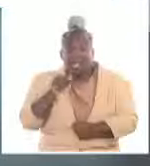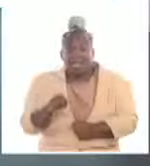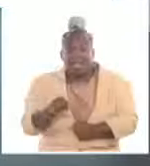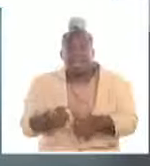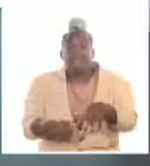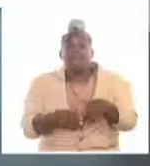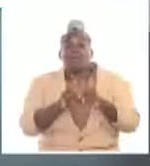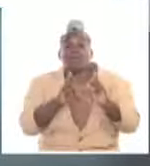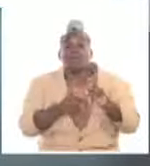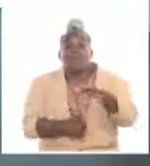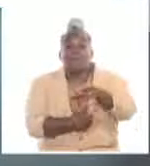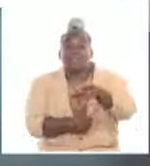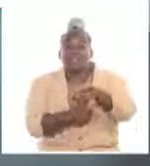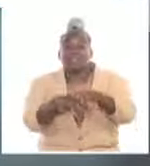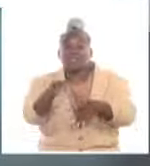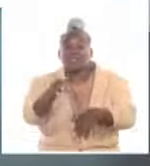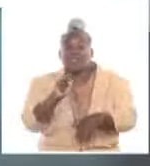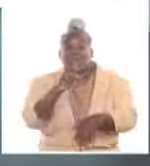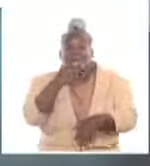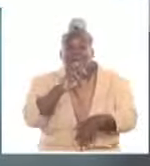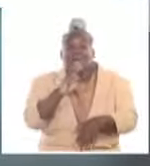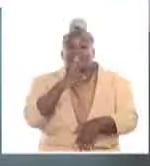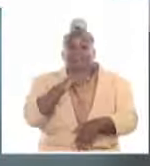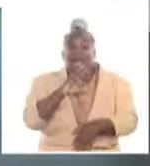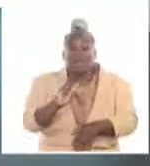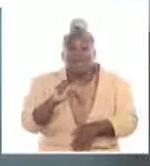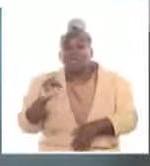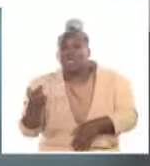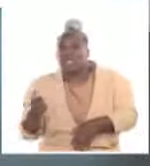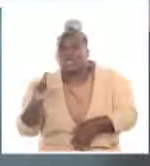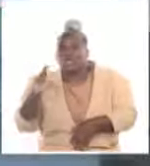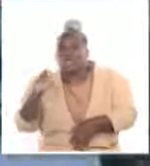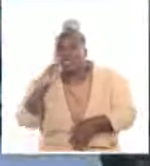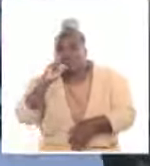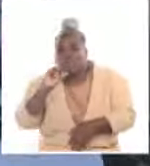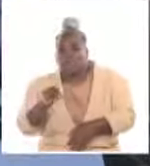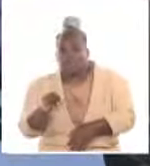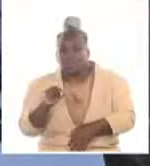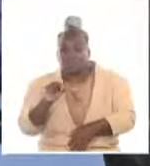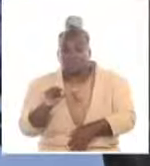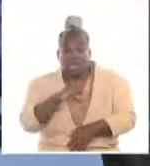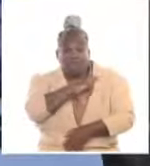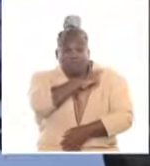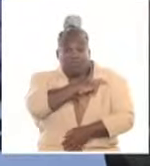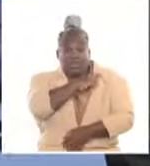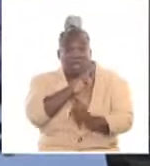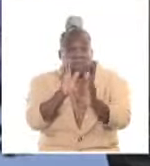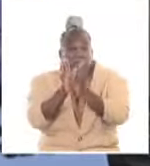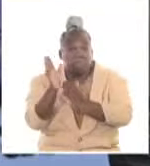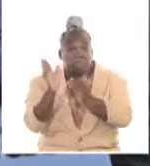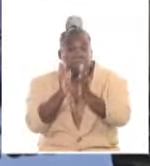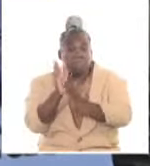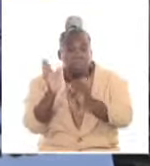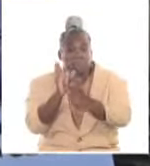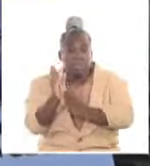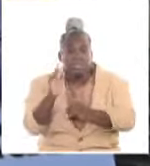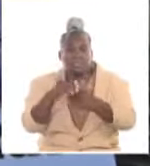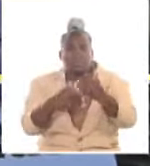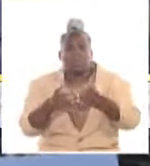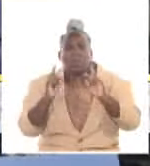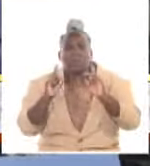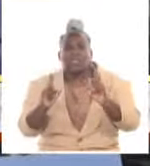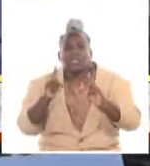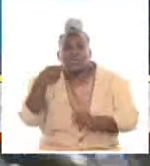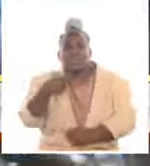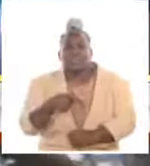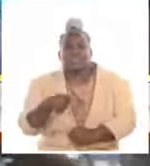presidente Bernardo Arévalo y la fiscal general Consuelo Porras. La funcionaria encabezó durante meses varias maniobras político-judiciales contra